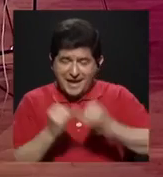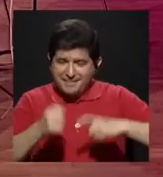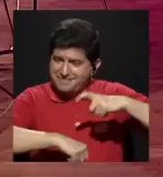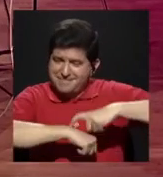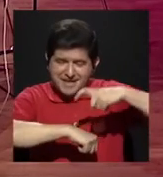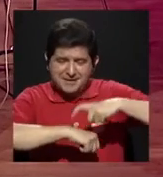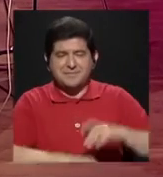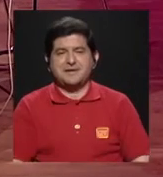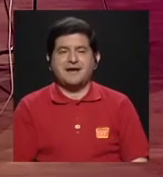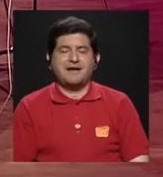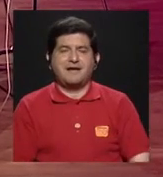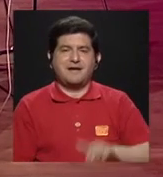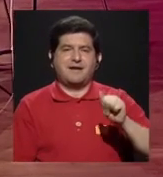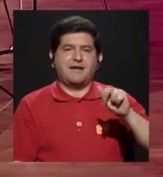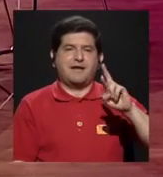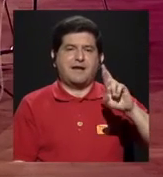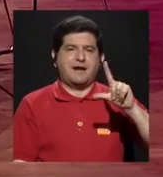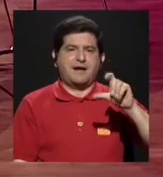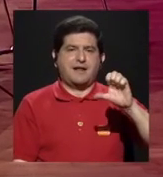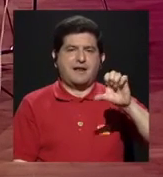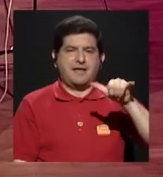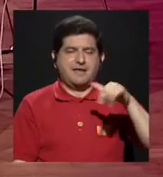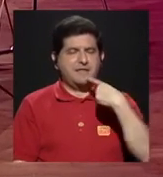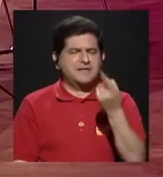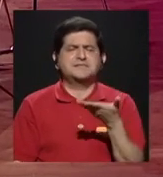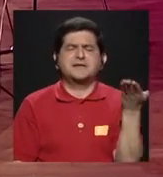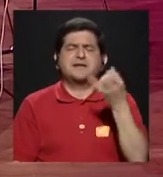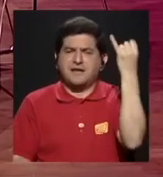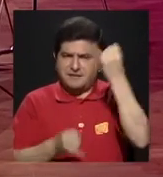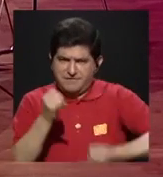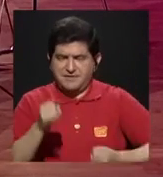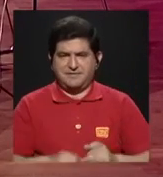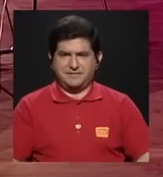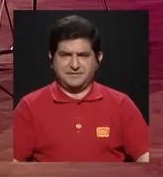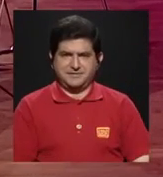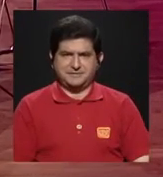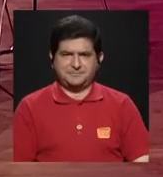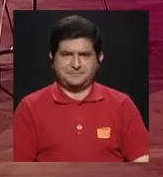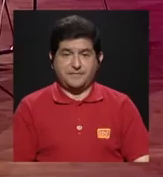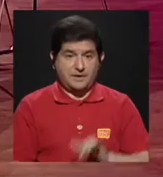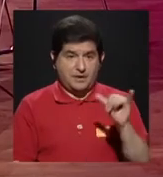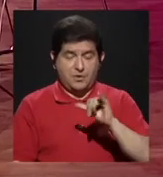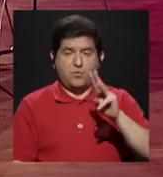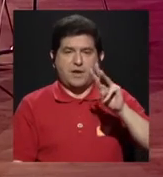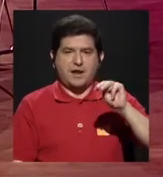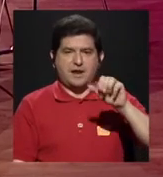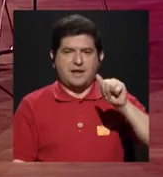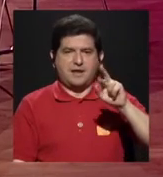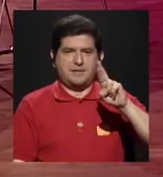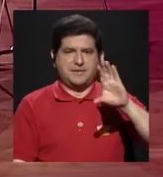tiempo. Ale, ¿qué nos va a decir? Cierre. Y Marcela también.